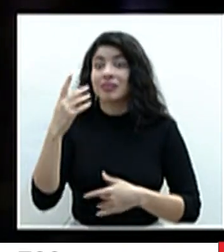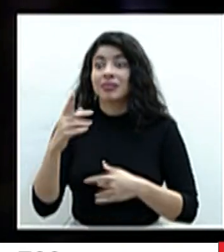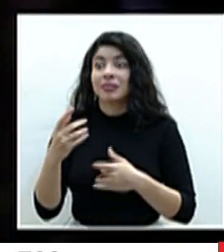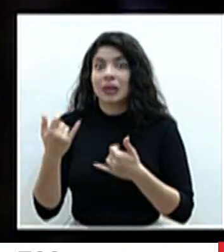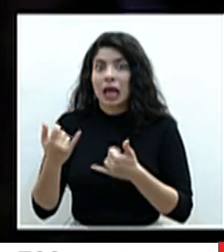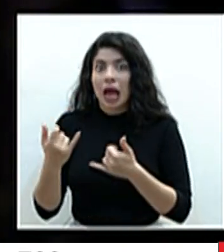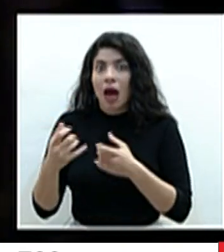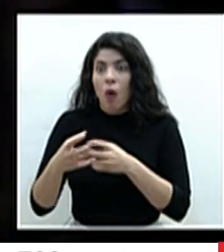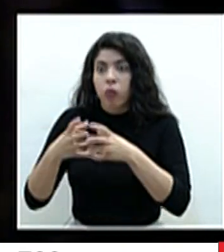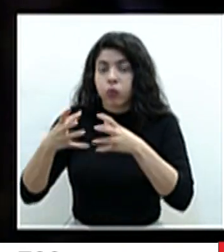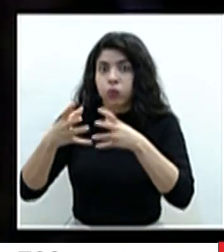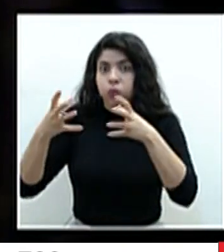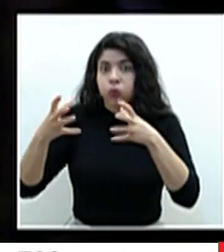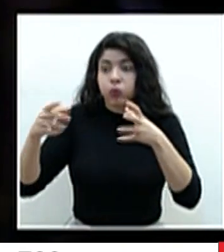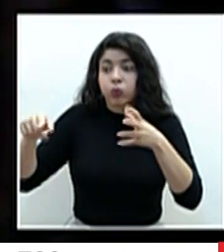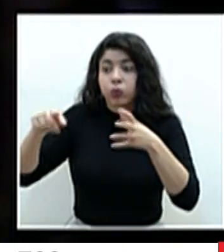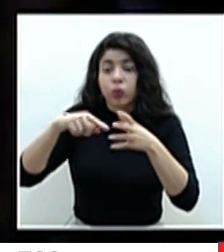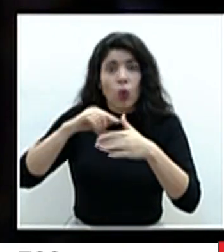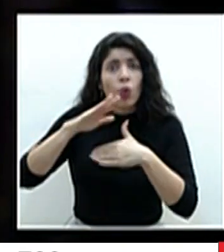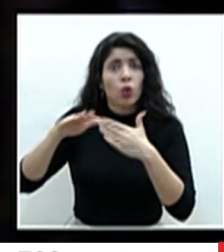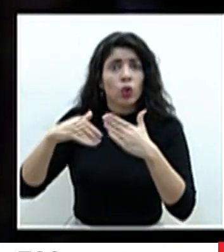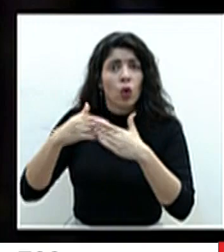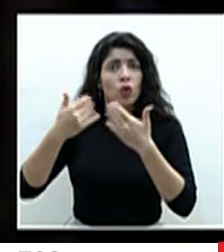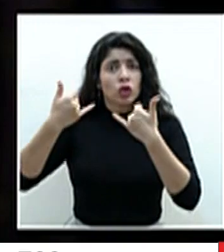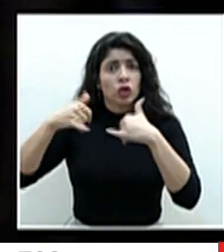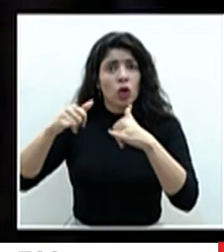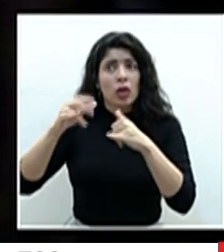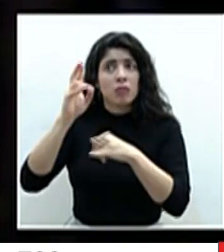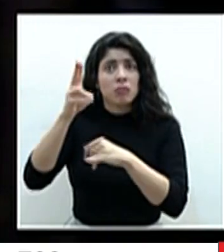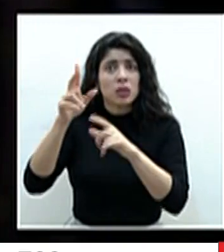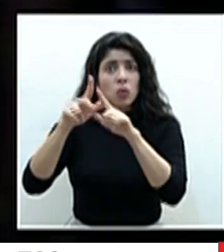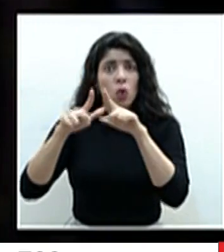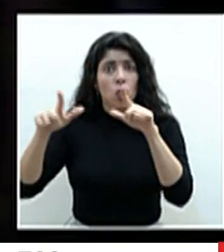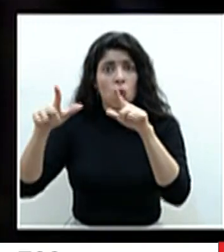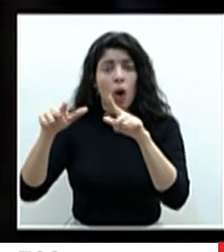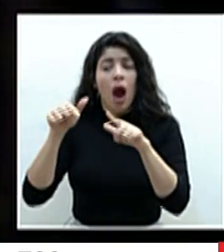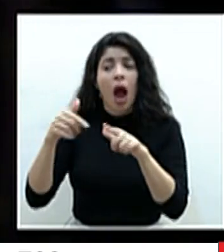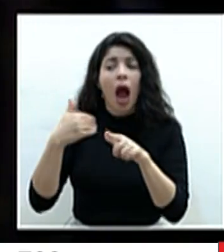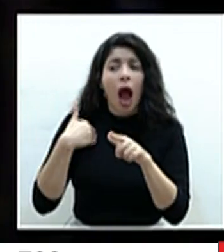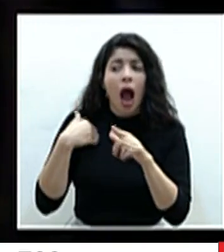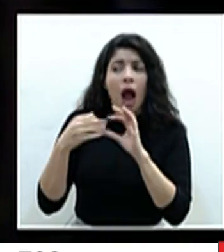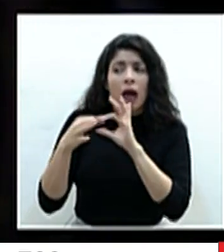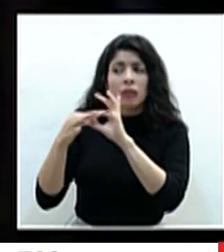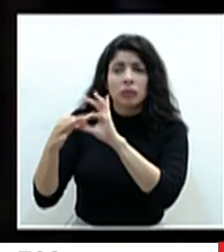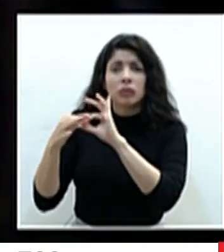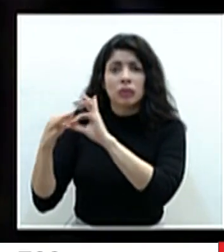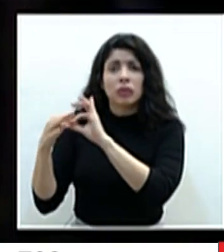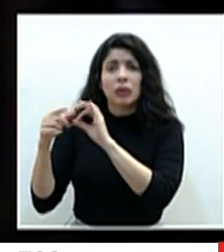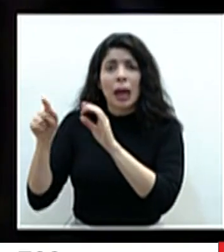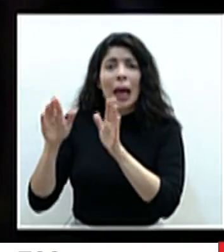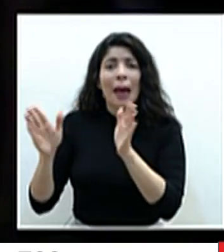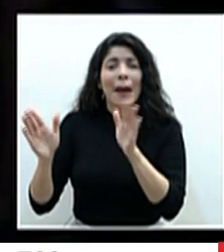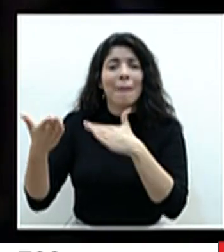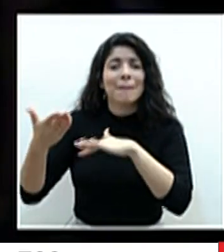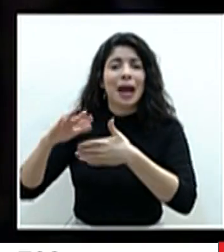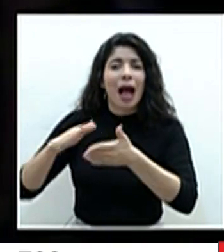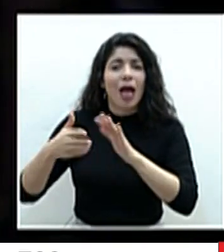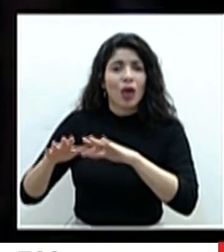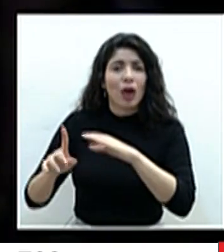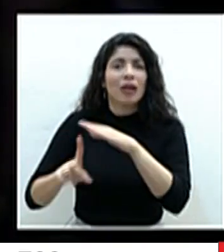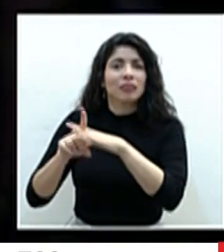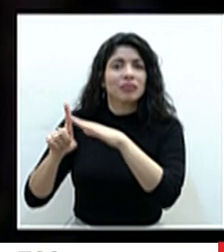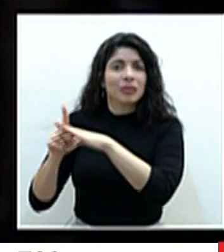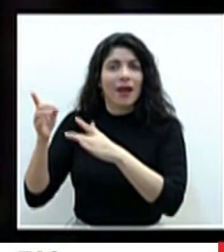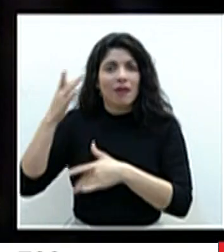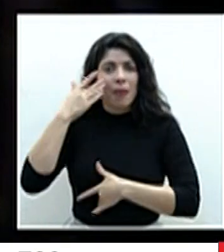en repunte, todos se mantienen concentrados en la misma zona, están relacionados directamente con las empacadoras que ya han tenido casos,